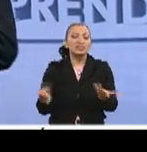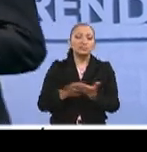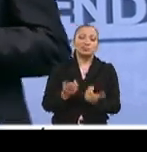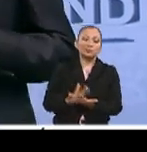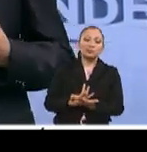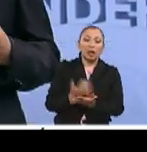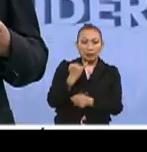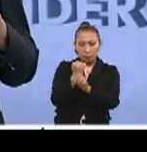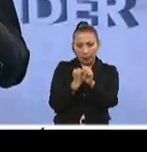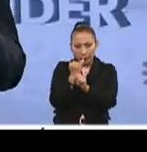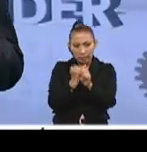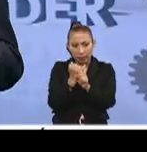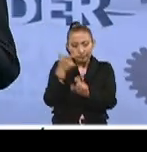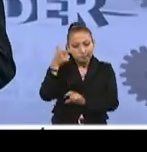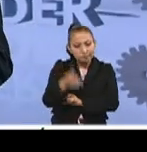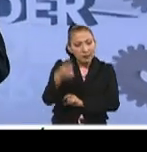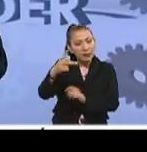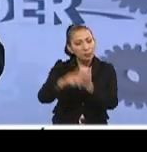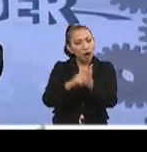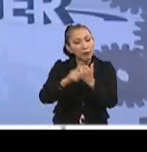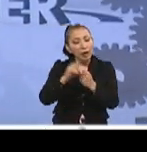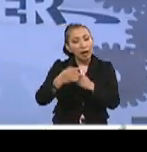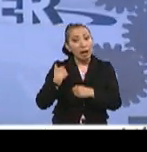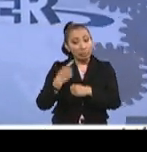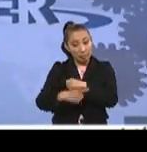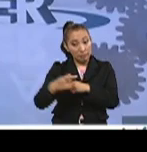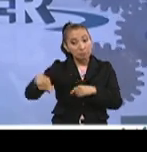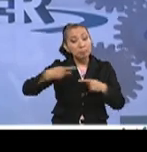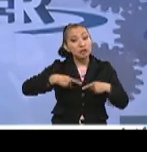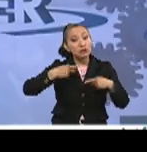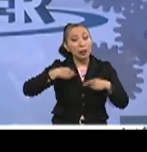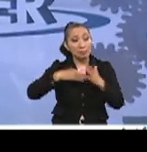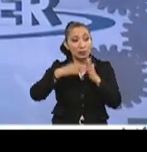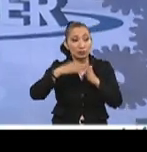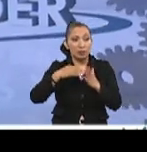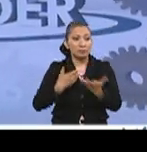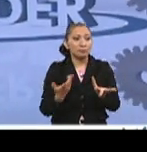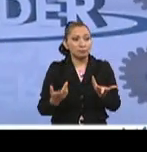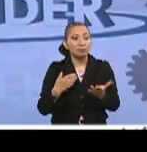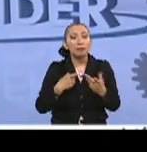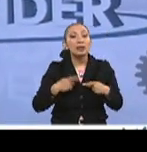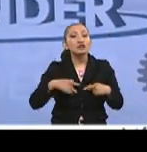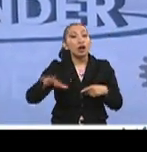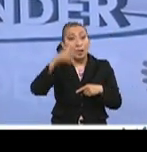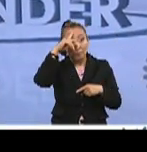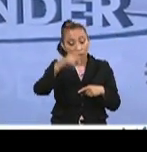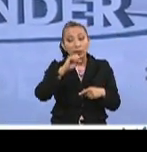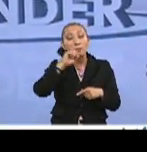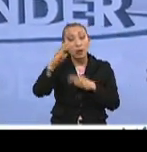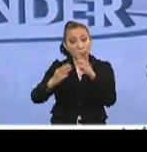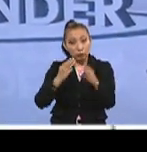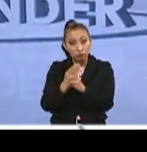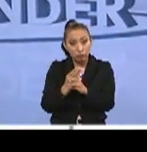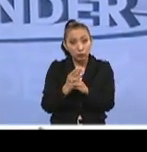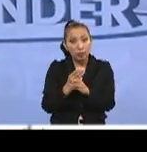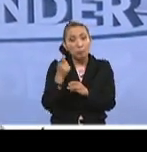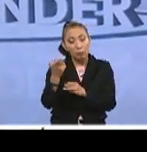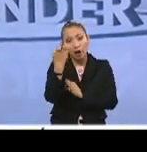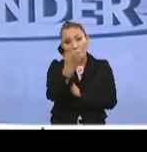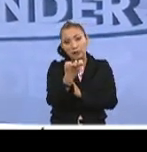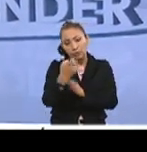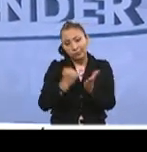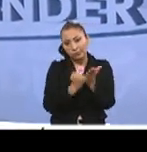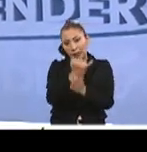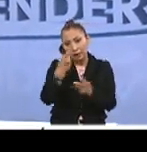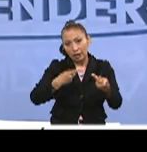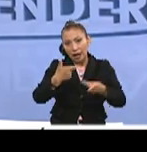una investigación, nos dimos cuenta que este problema afecta a millones de mexicanos, bueno, afecta a millones de personas no solo en México, sino también en el mundo. Y fue por eso que